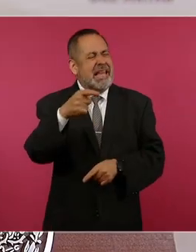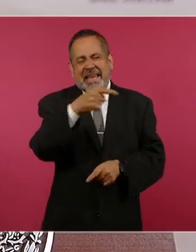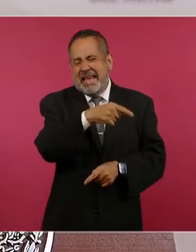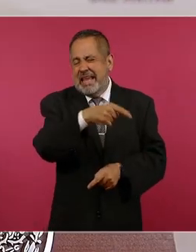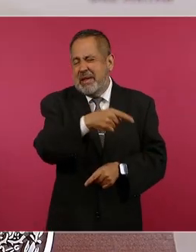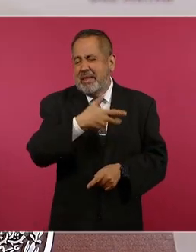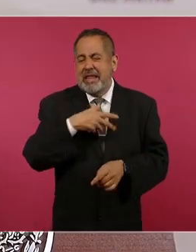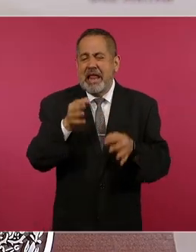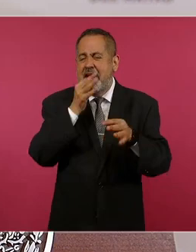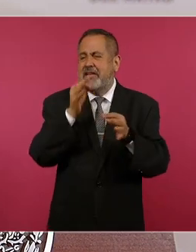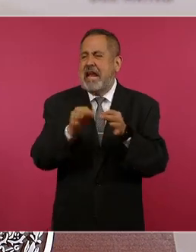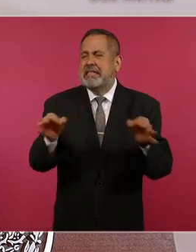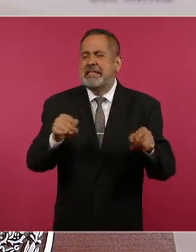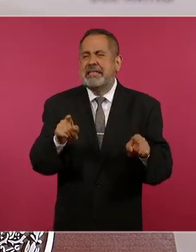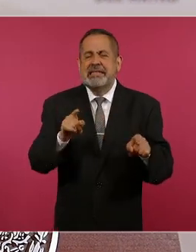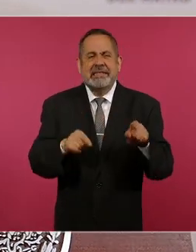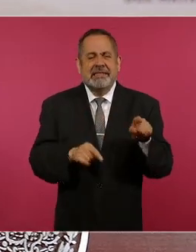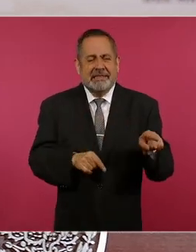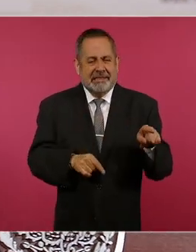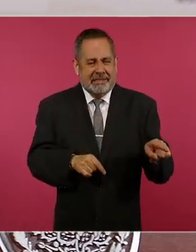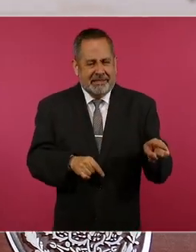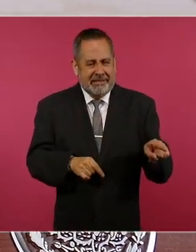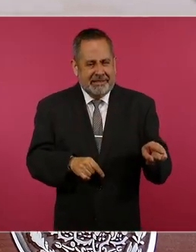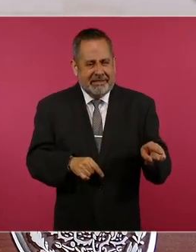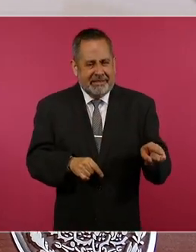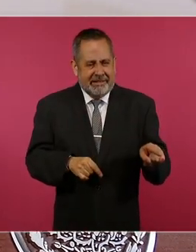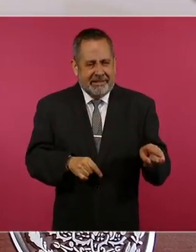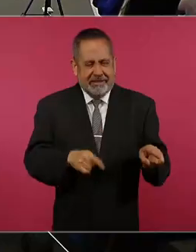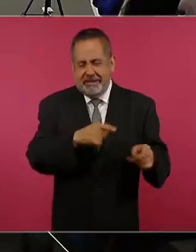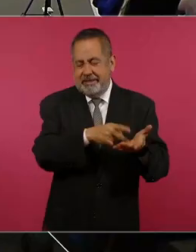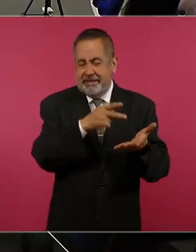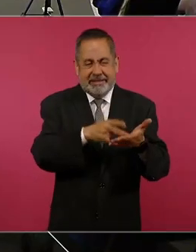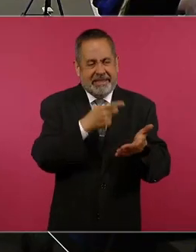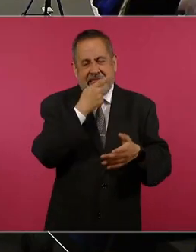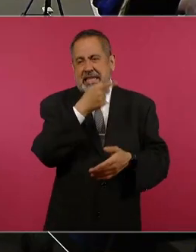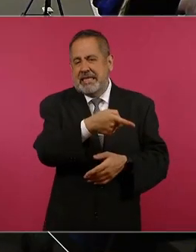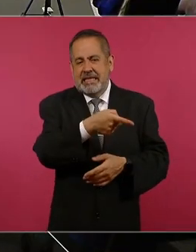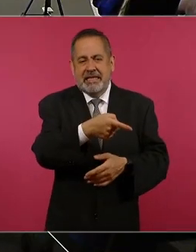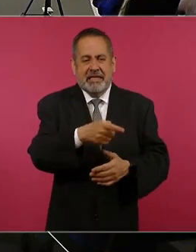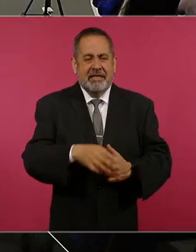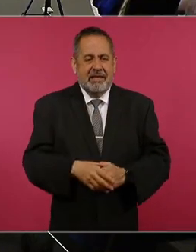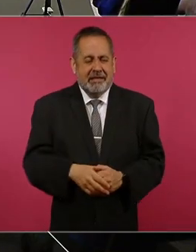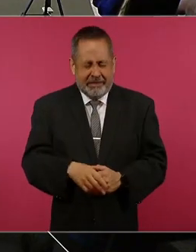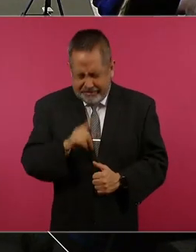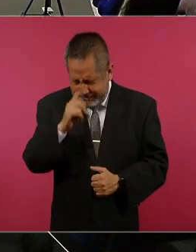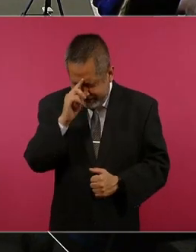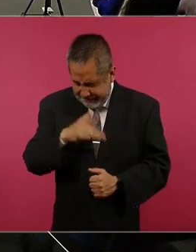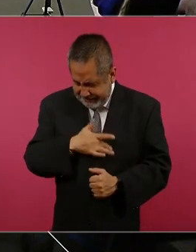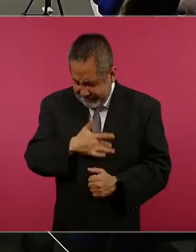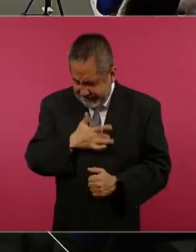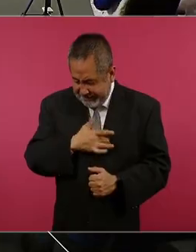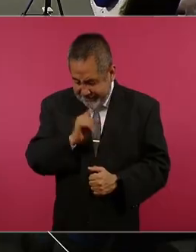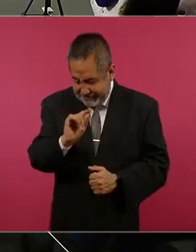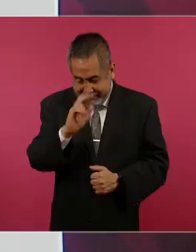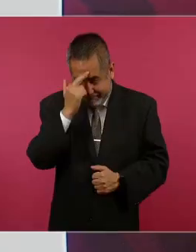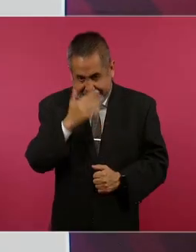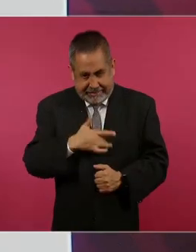muy recurrente, ahora me voy a acordar.